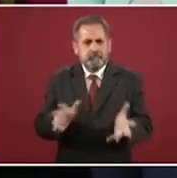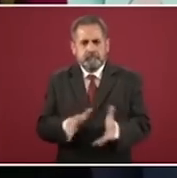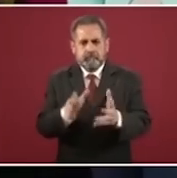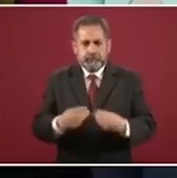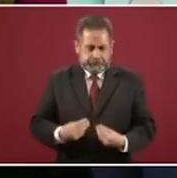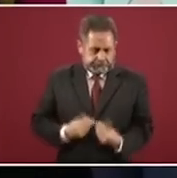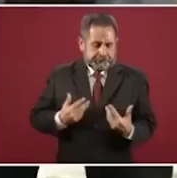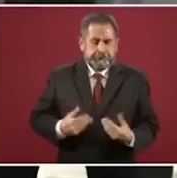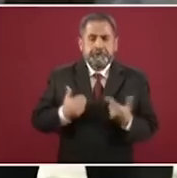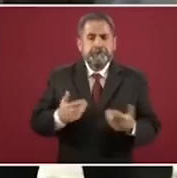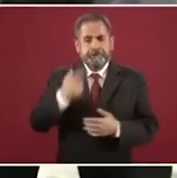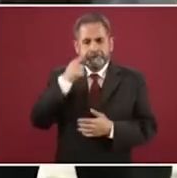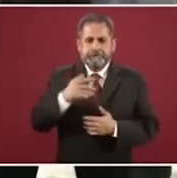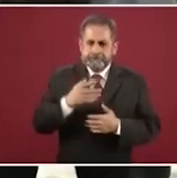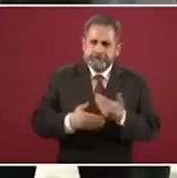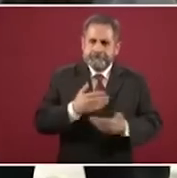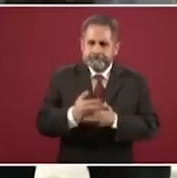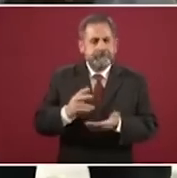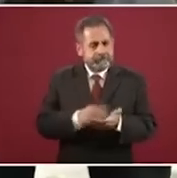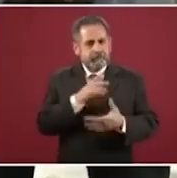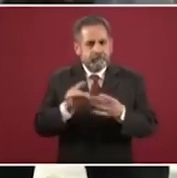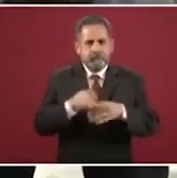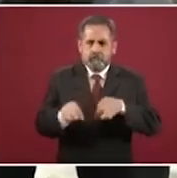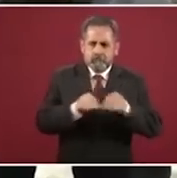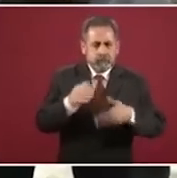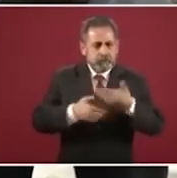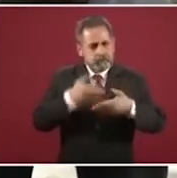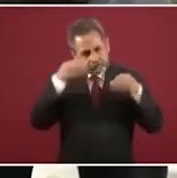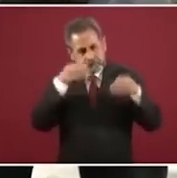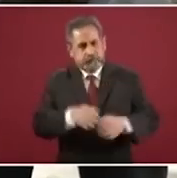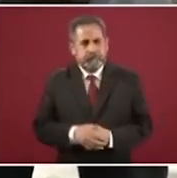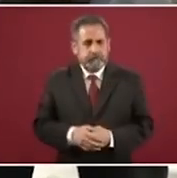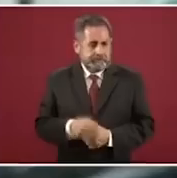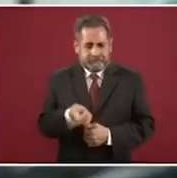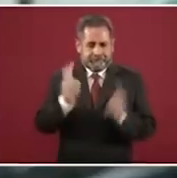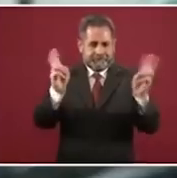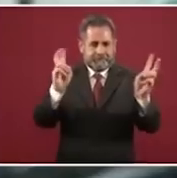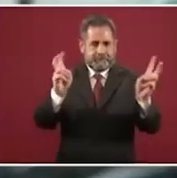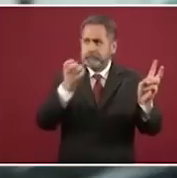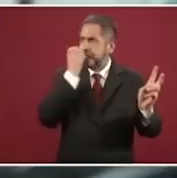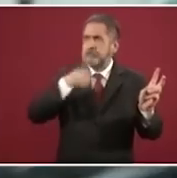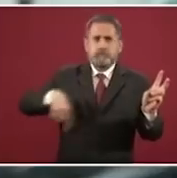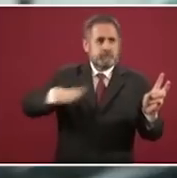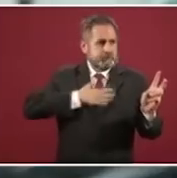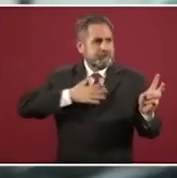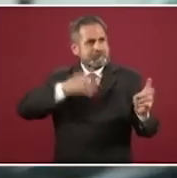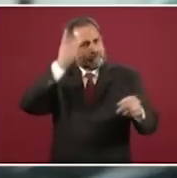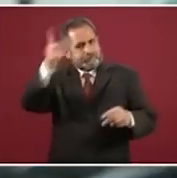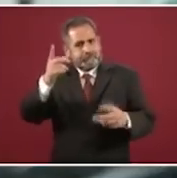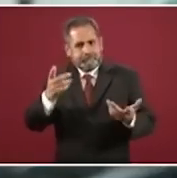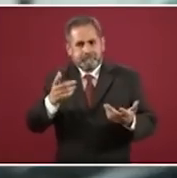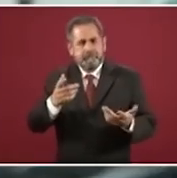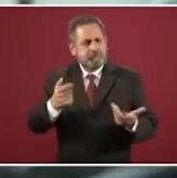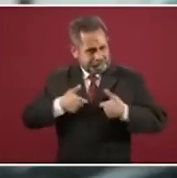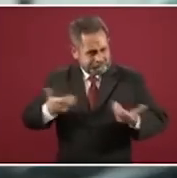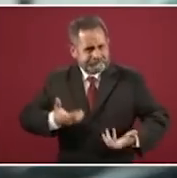nos ayuda bastante para recuperar todo eso y trabajar en equipo. Ahora sí que como su nombre lo dice, La Escuela es Nuestra, para que nosotros digamos,